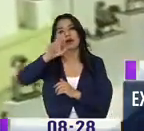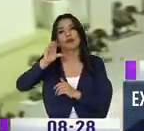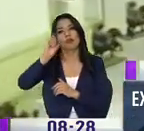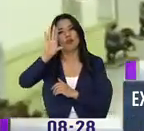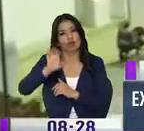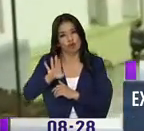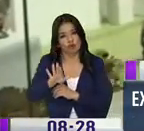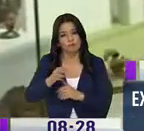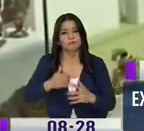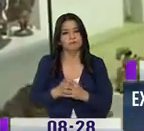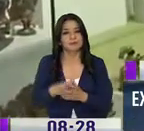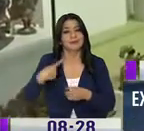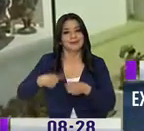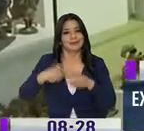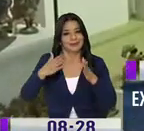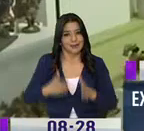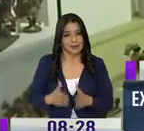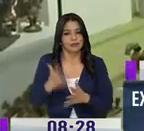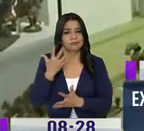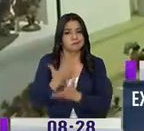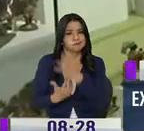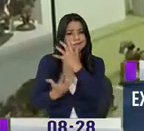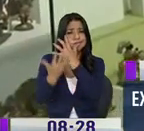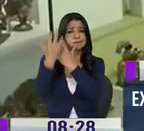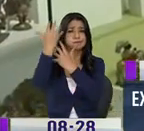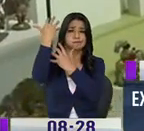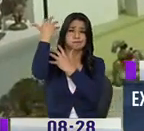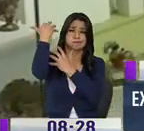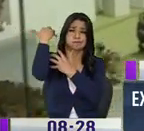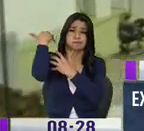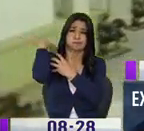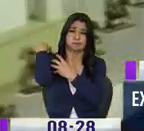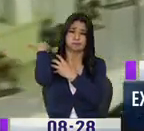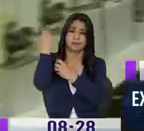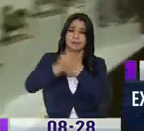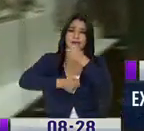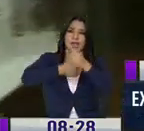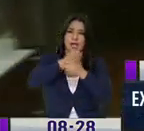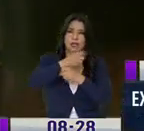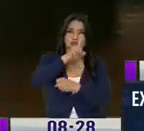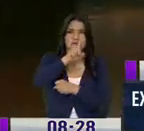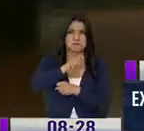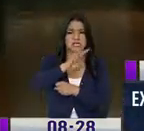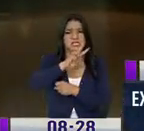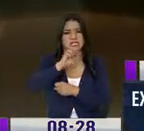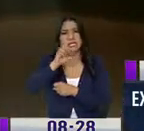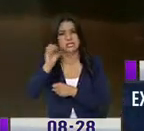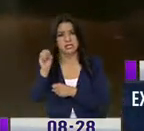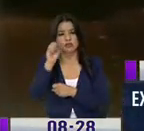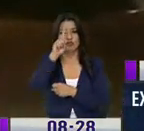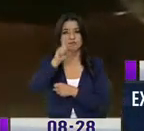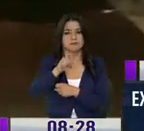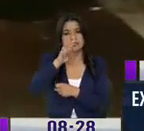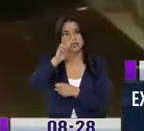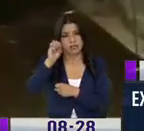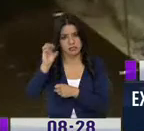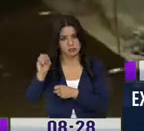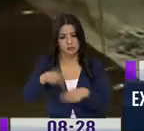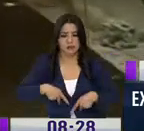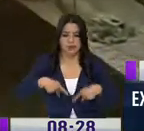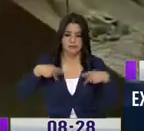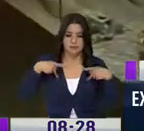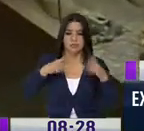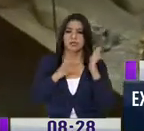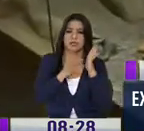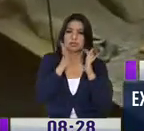pesebre costumbrista en el cual están reflejados el arte del siglo XVII, siglo XVIII, los pasajes de la vida de Cristo, desde